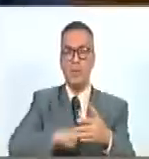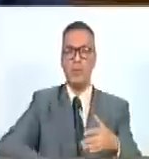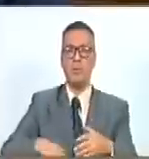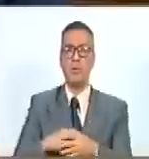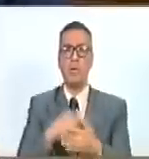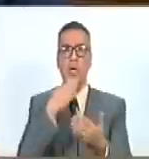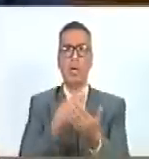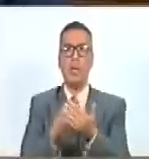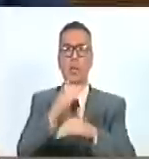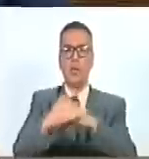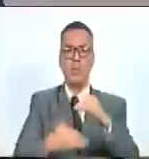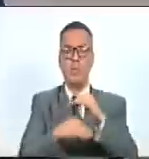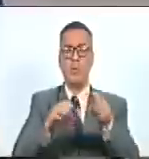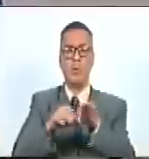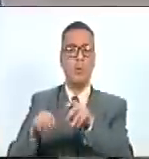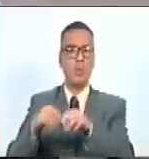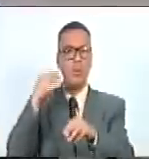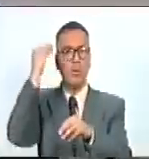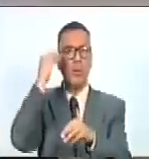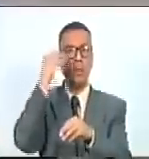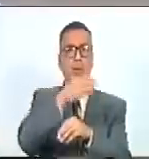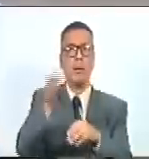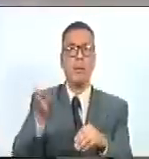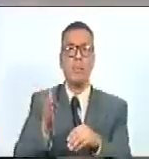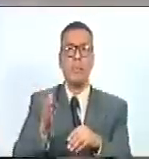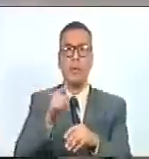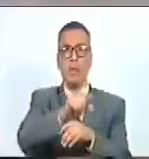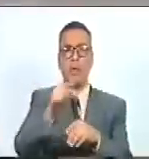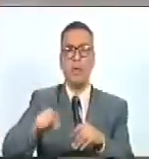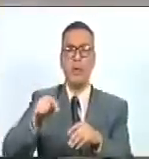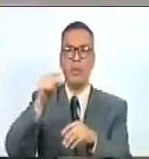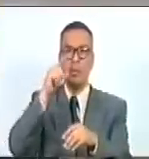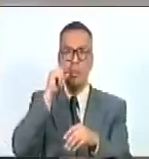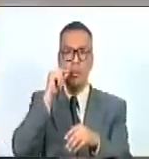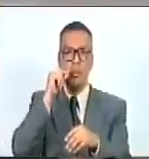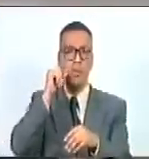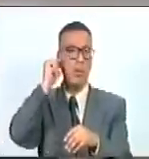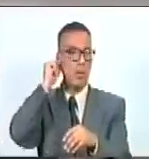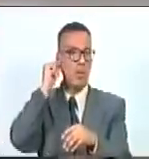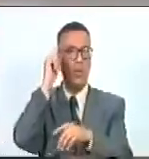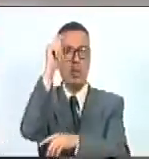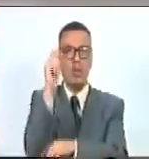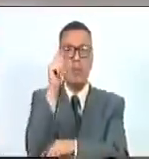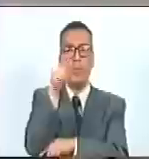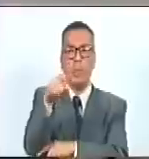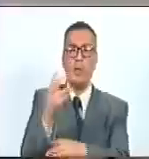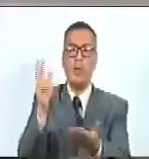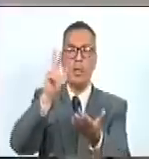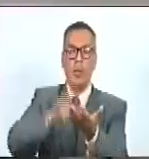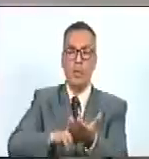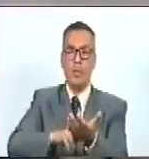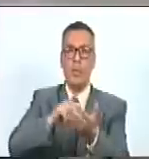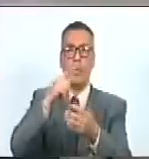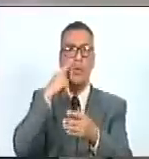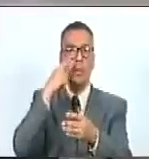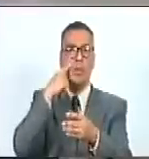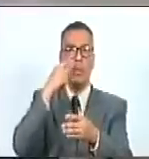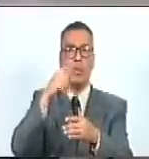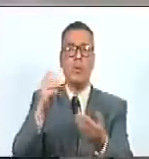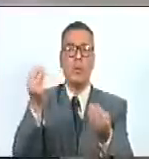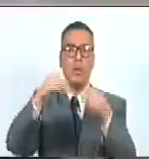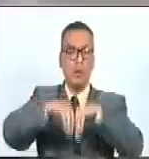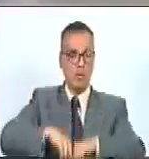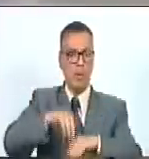Gracias, subsecretaria. En consideración, las honorables diputadas y los honorables diputados que estén de acuerdo con aprobar el acta correspondiente